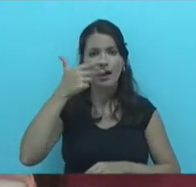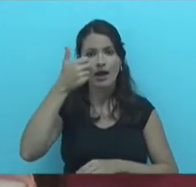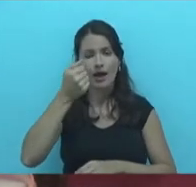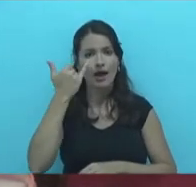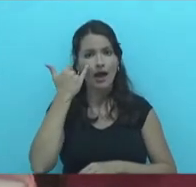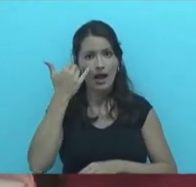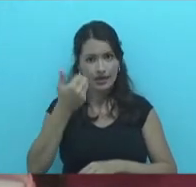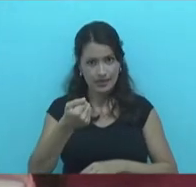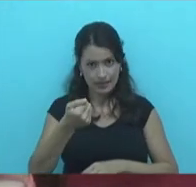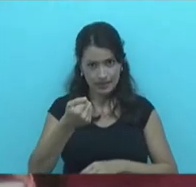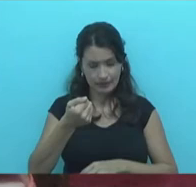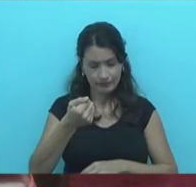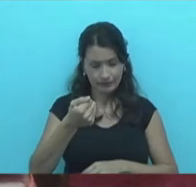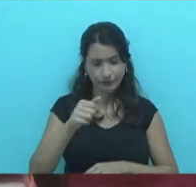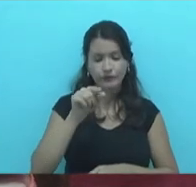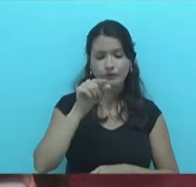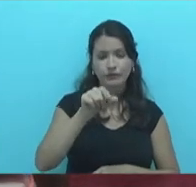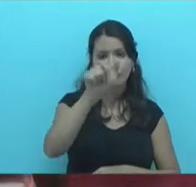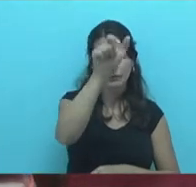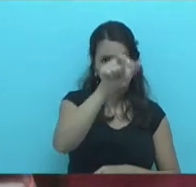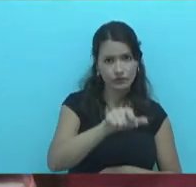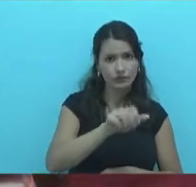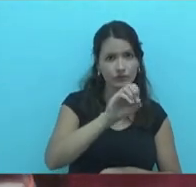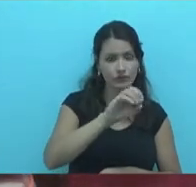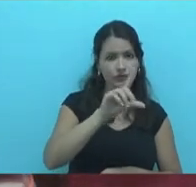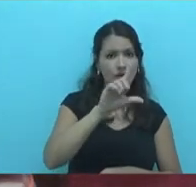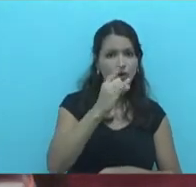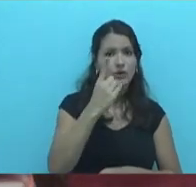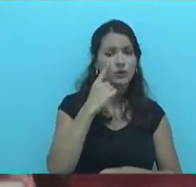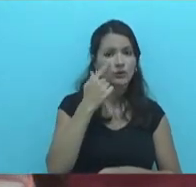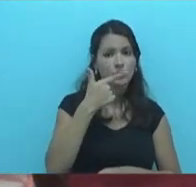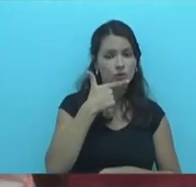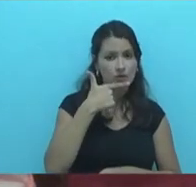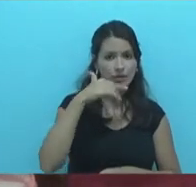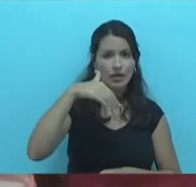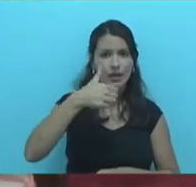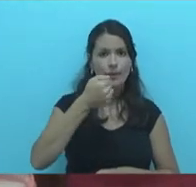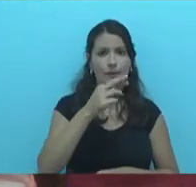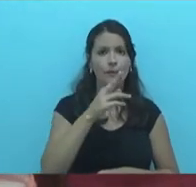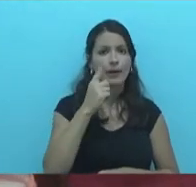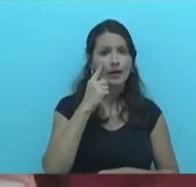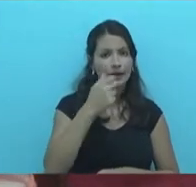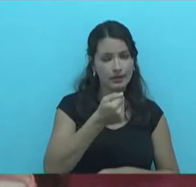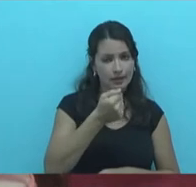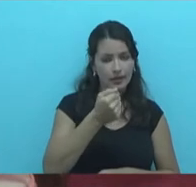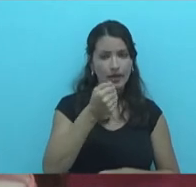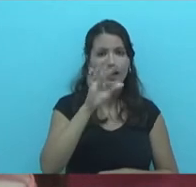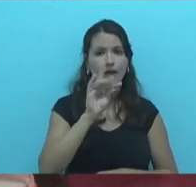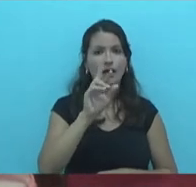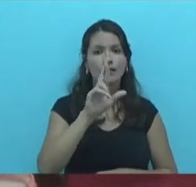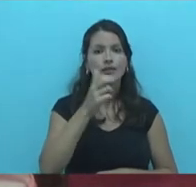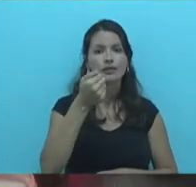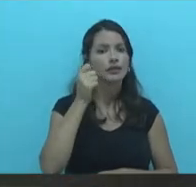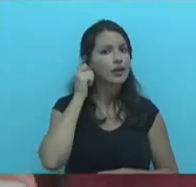es cierto?, plantea, basado sobre los antecedentes de Carlos Calvo, de que había que